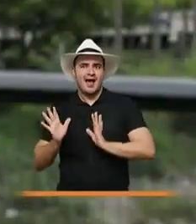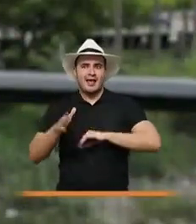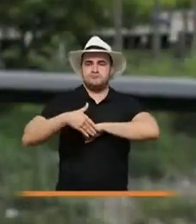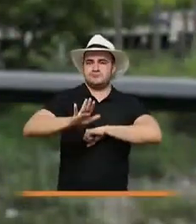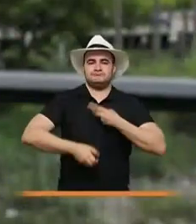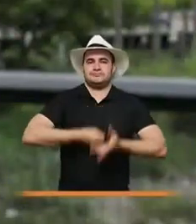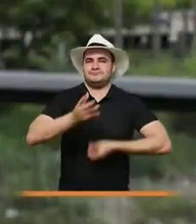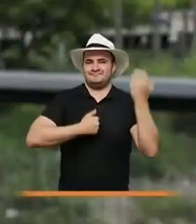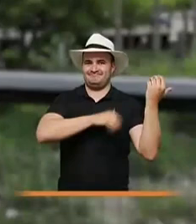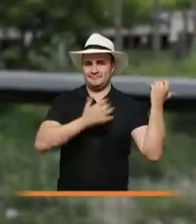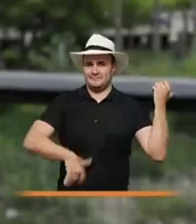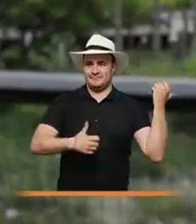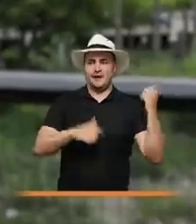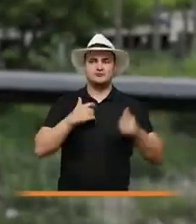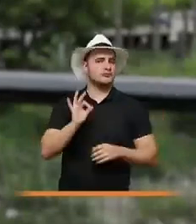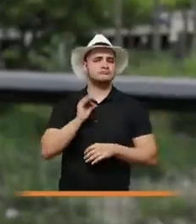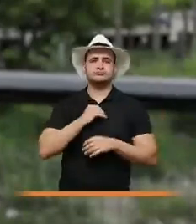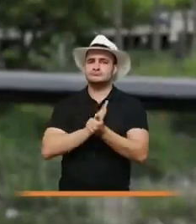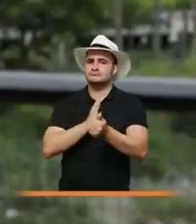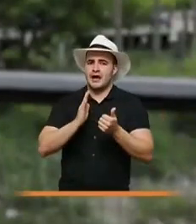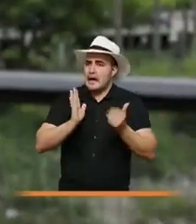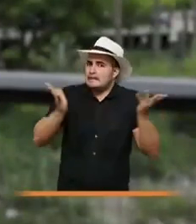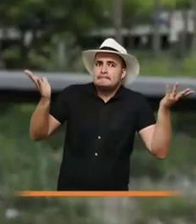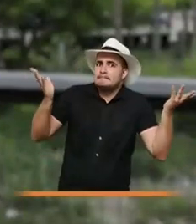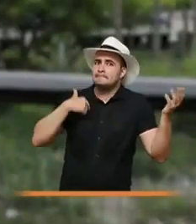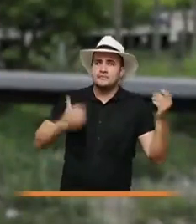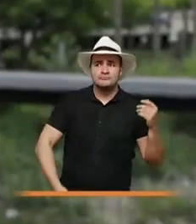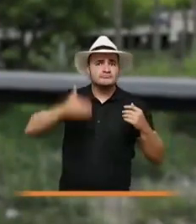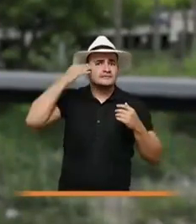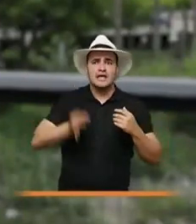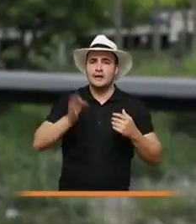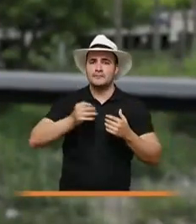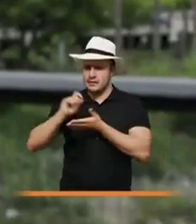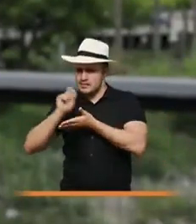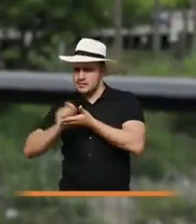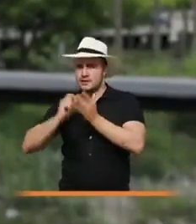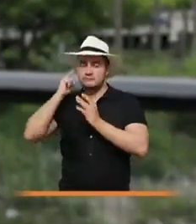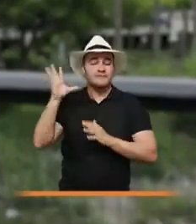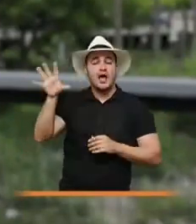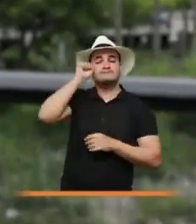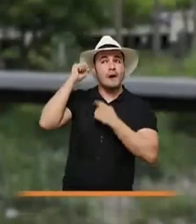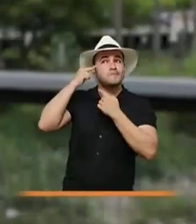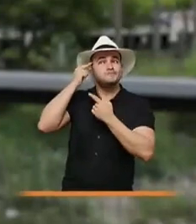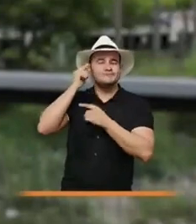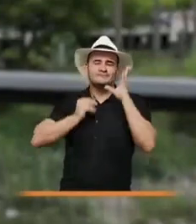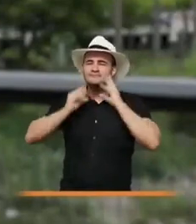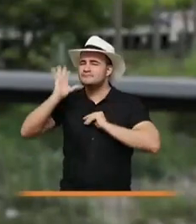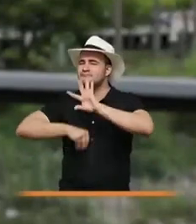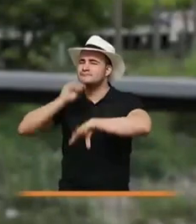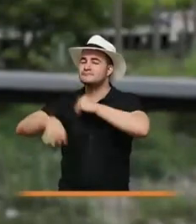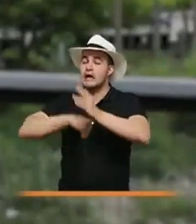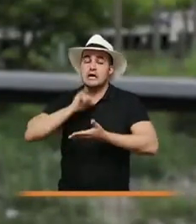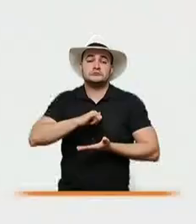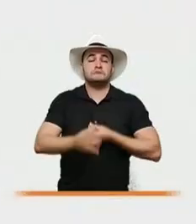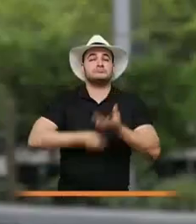es el arma fundamental día yo no preparó absolutamente nada todo está basado en lo que tengo en la cabeza en el conocimiento que adquiero diariamente